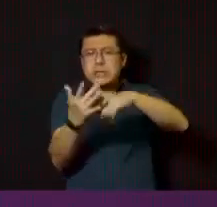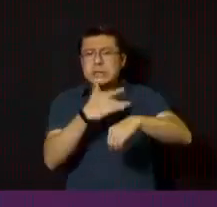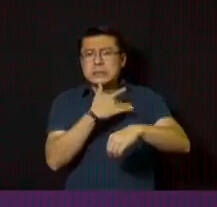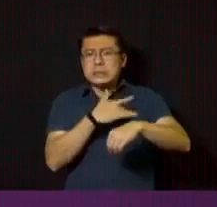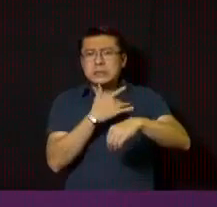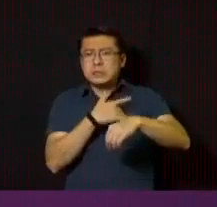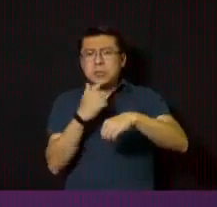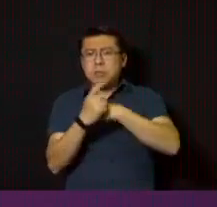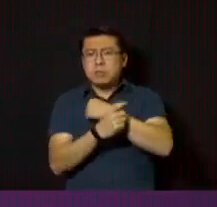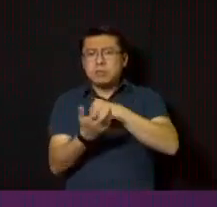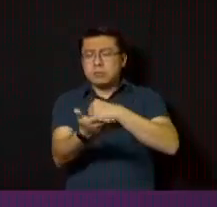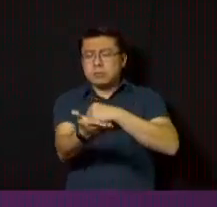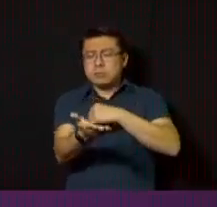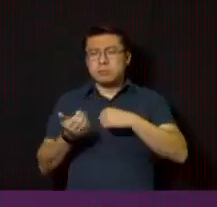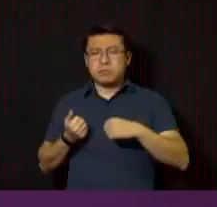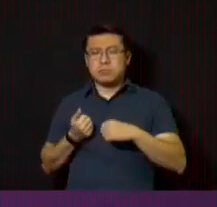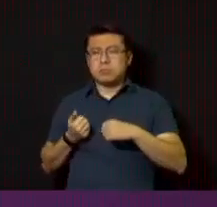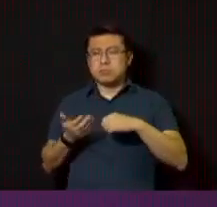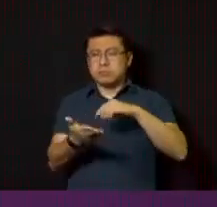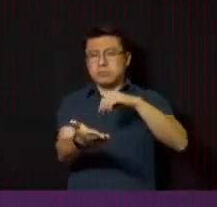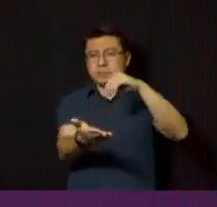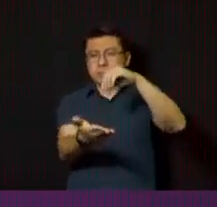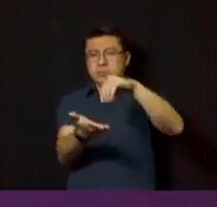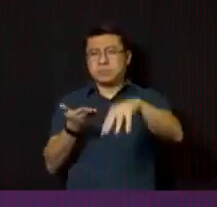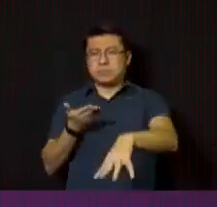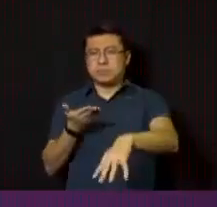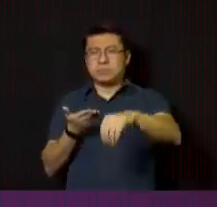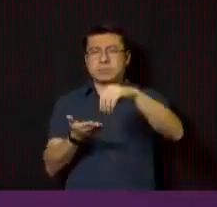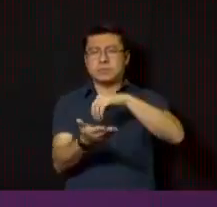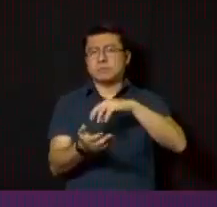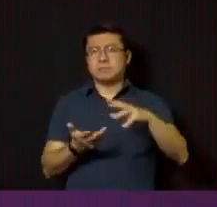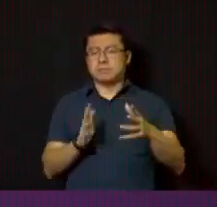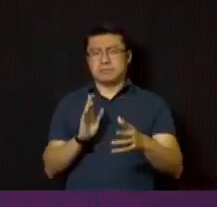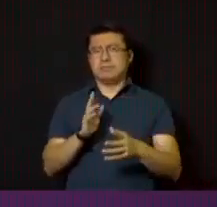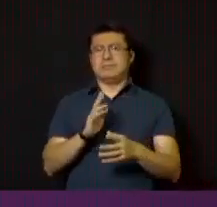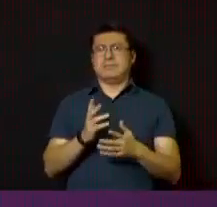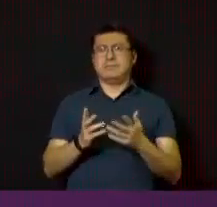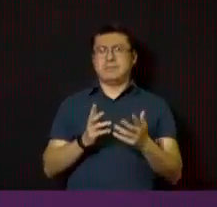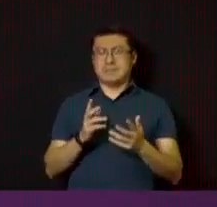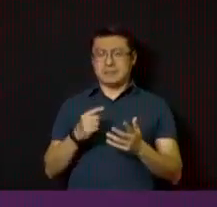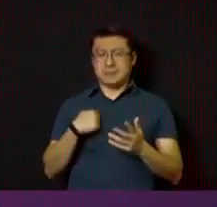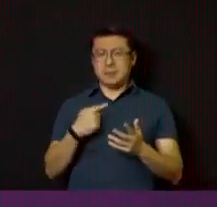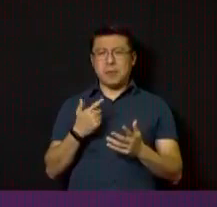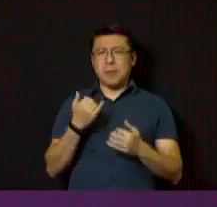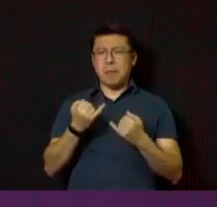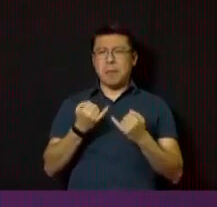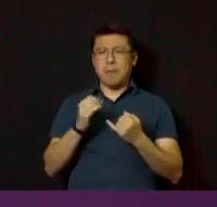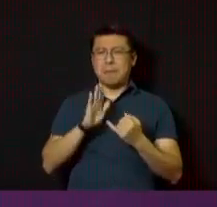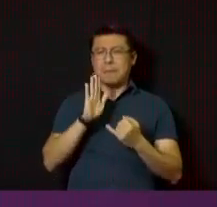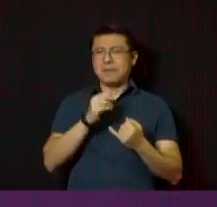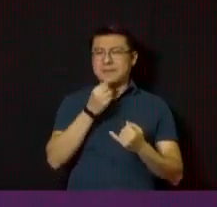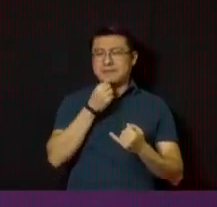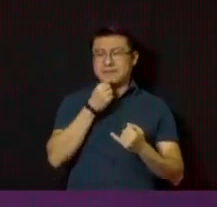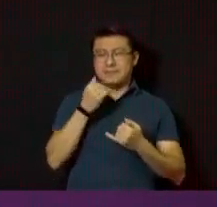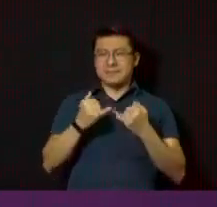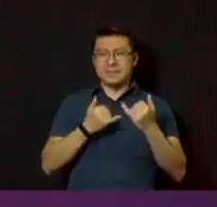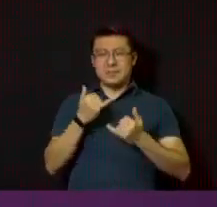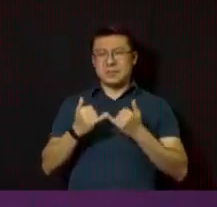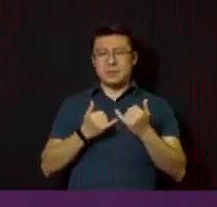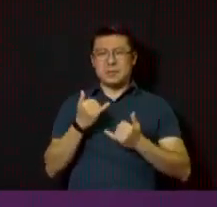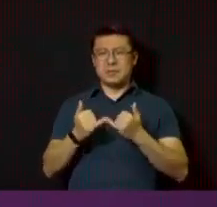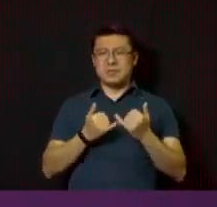para cerrarlo, pues quita la mano, ¿no? Cuando él se fue, yo me quedé ahí un rato jugando, cómo funcionaba, ¿no? Sobre todo quería